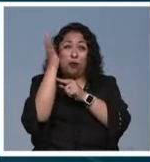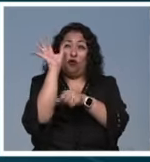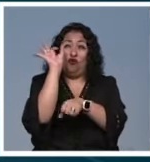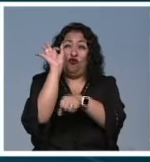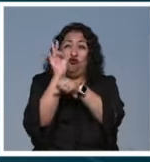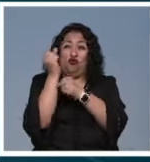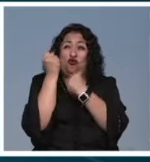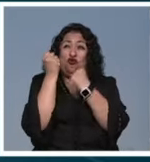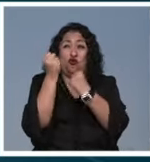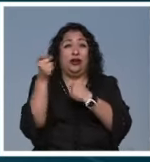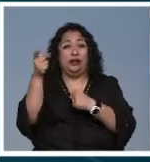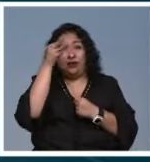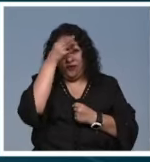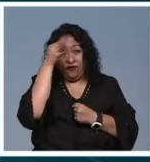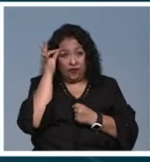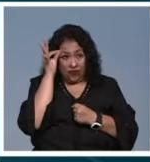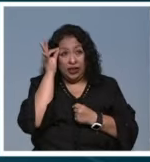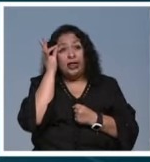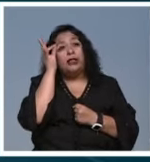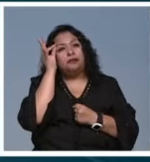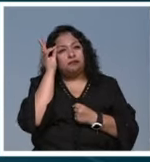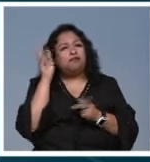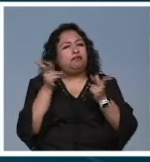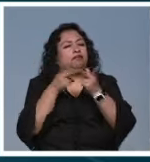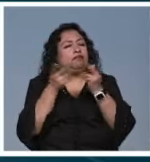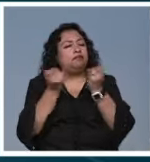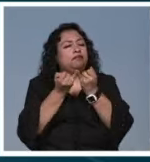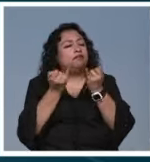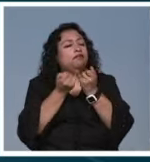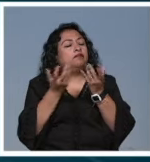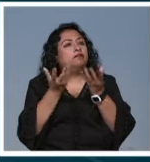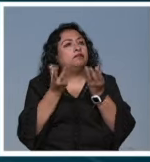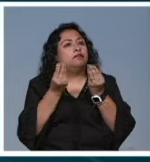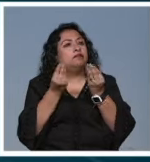fortaleza para Frida. Y pues coincide también mucho con